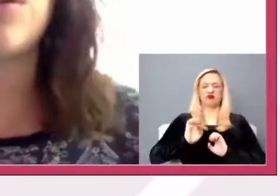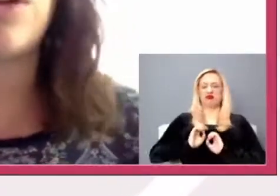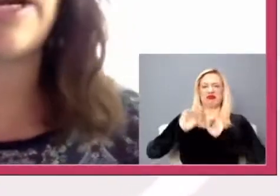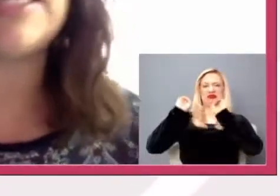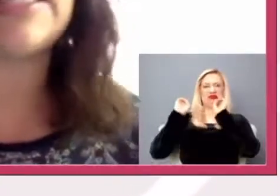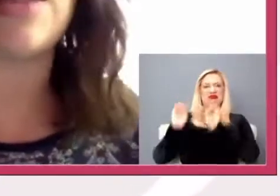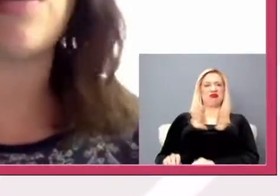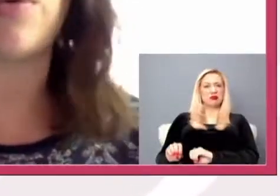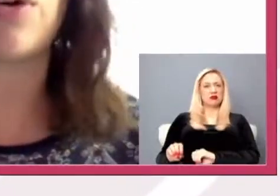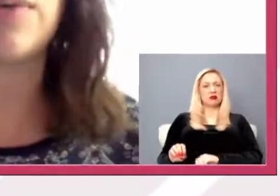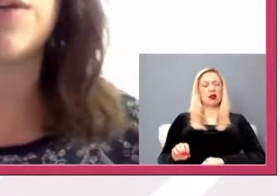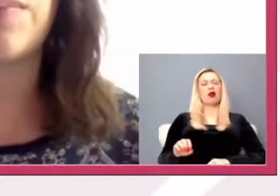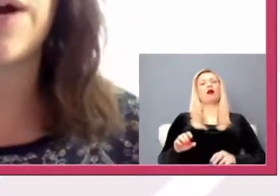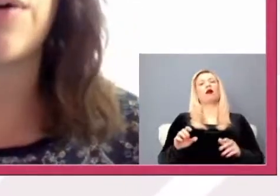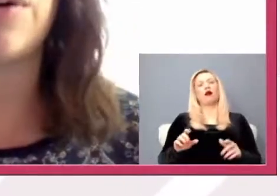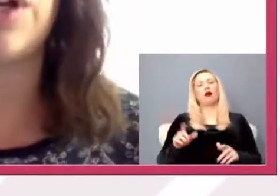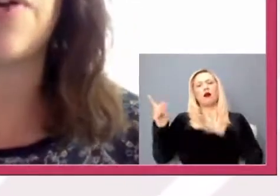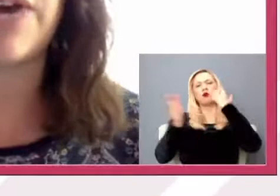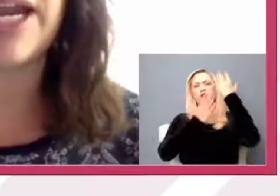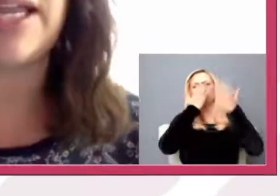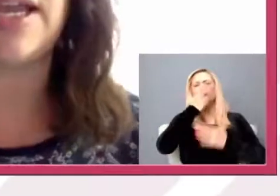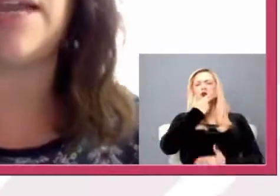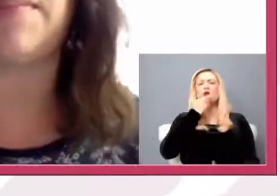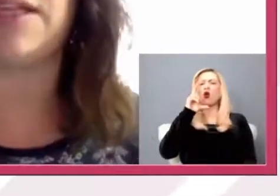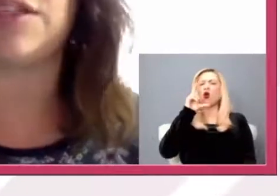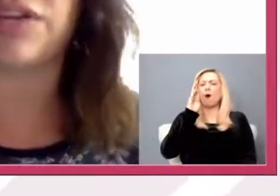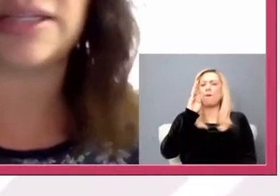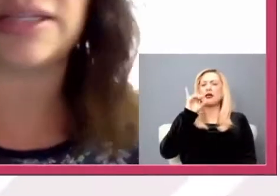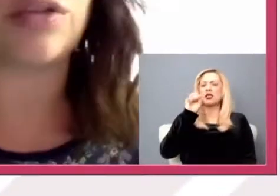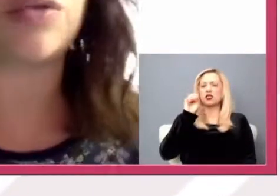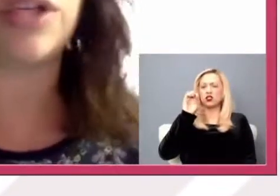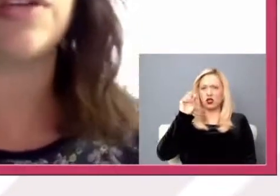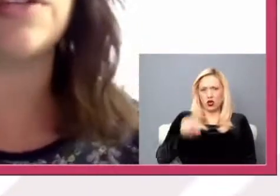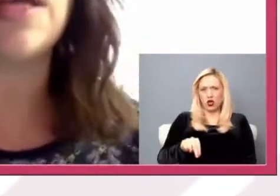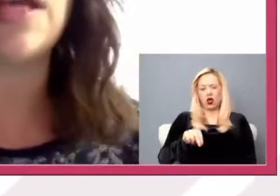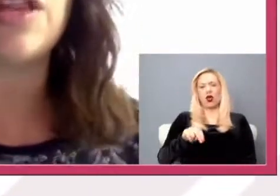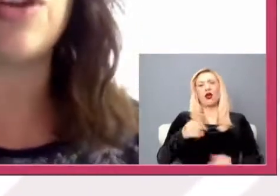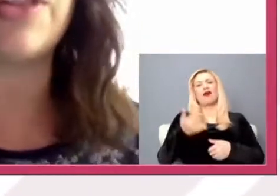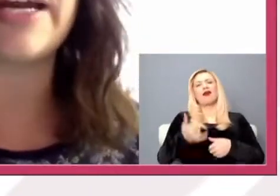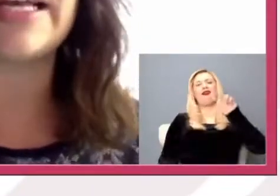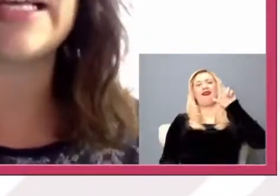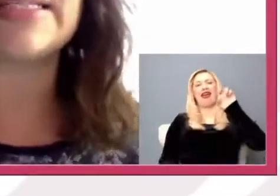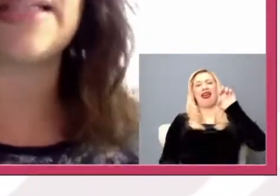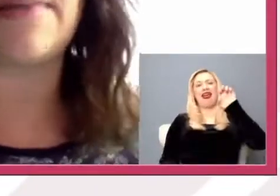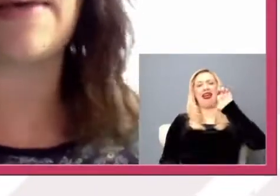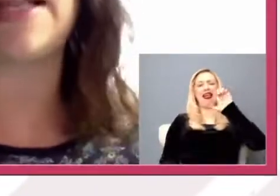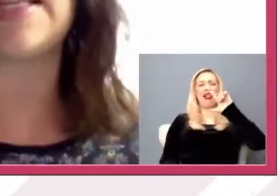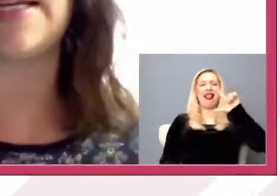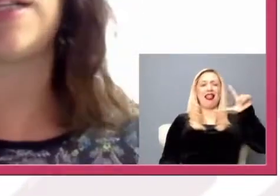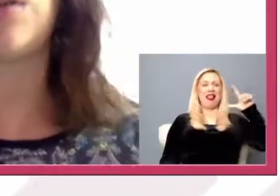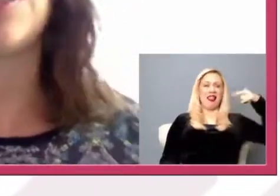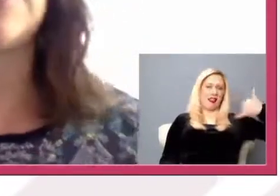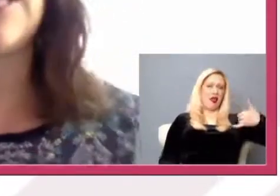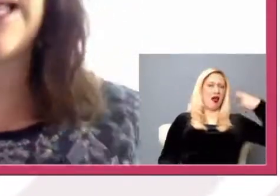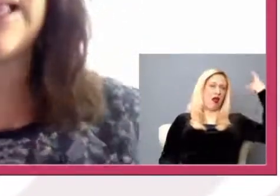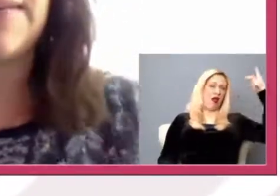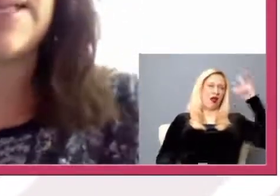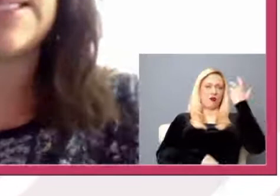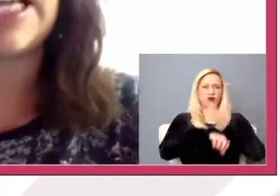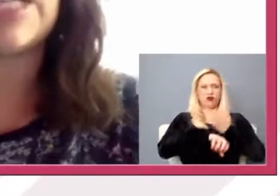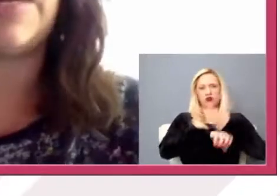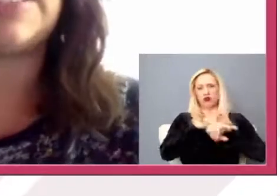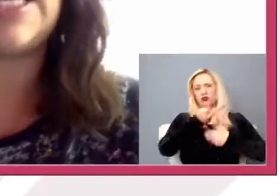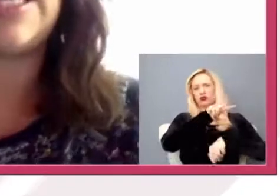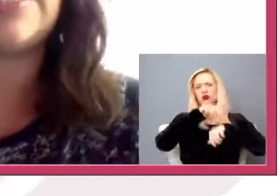un estudio realizado por Robinson Bacon y O'Reilly en Minnesota, en Estados Unidos, donde registraba las actitudes